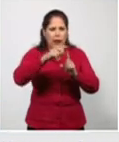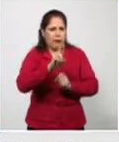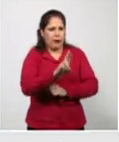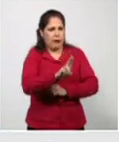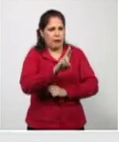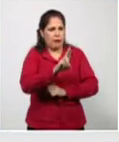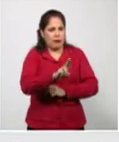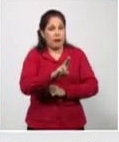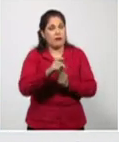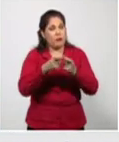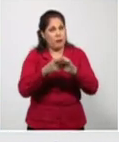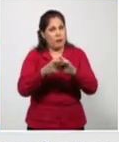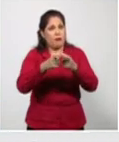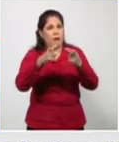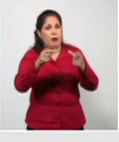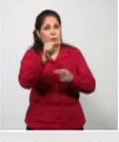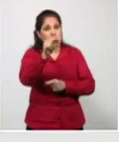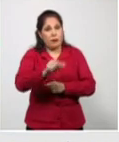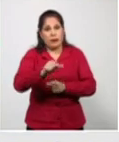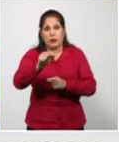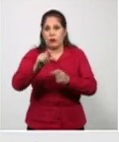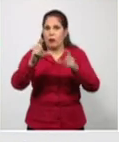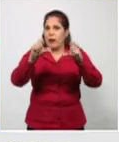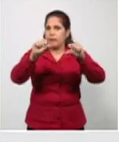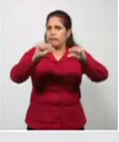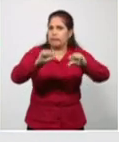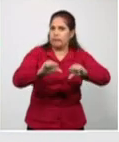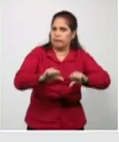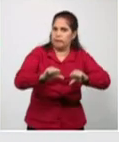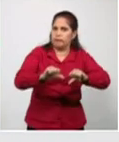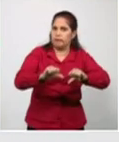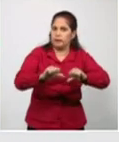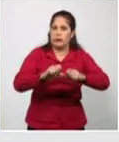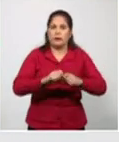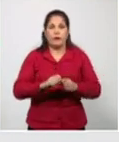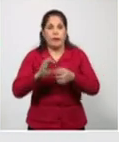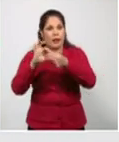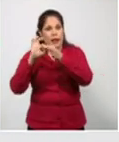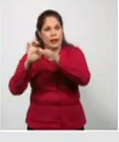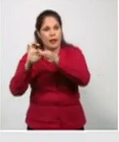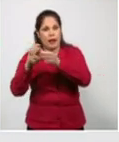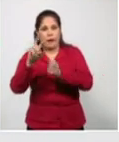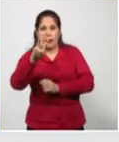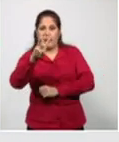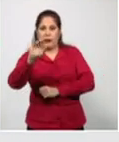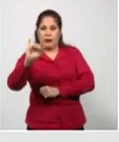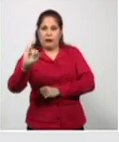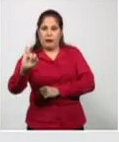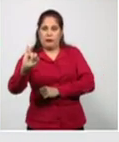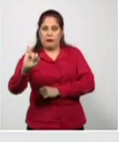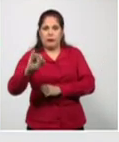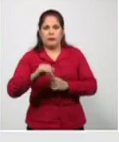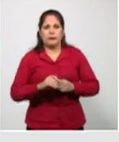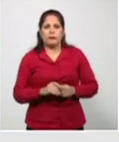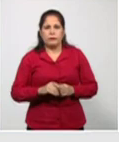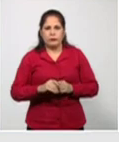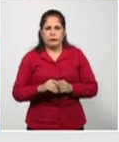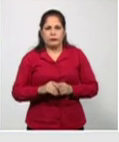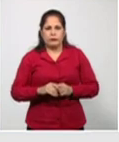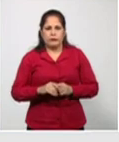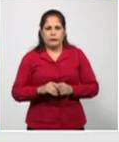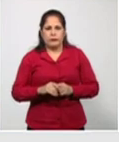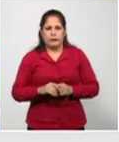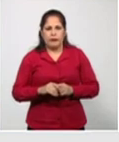alta cifra de pacientes en estado críticos y graves, 37 en estado crítico en esta jornada.